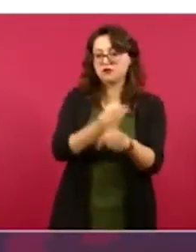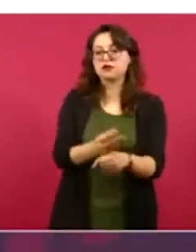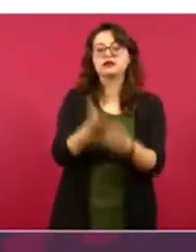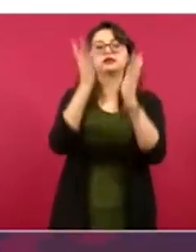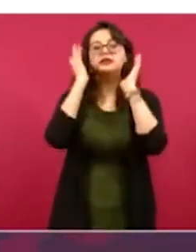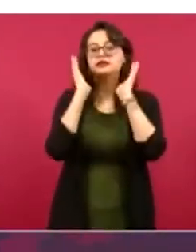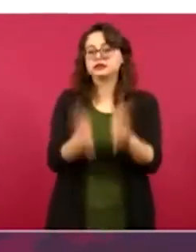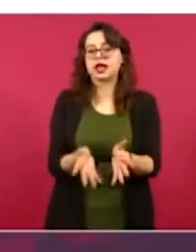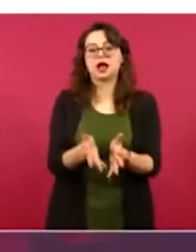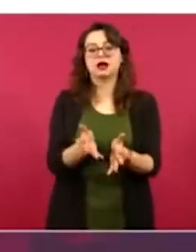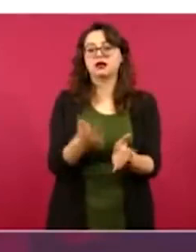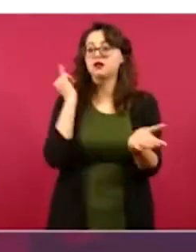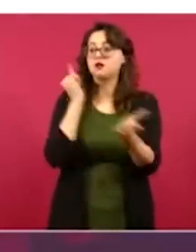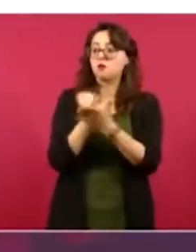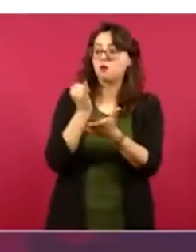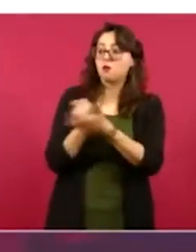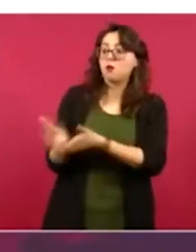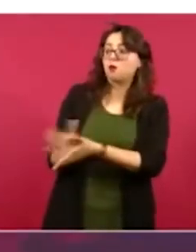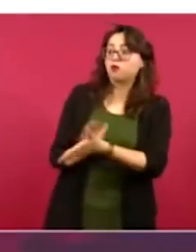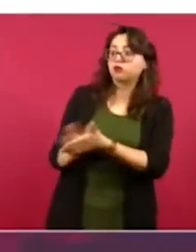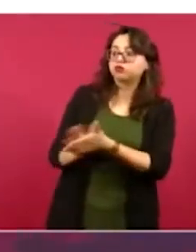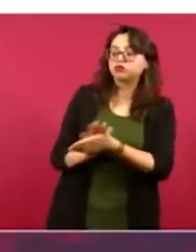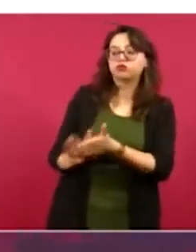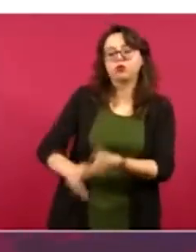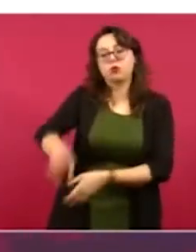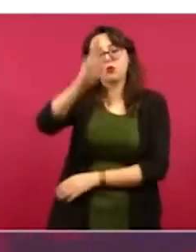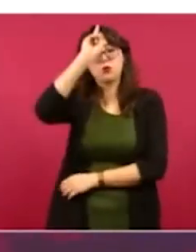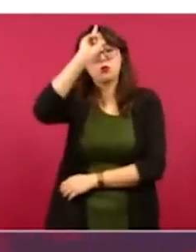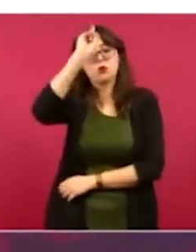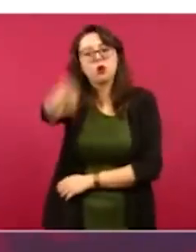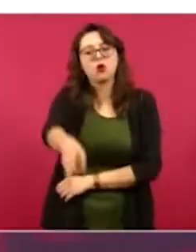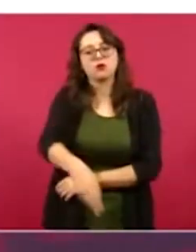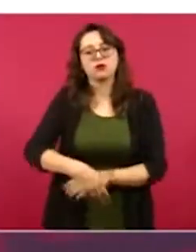está prohibido la